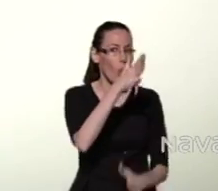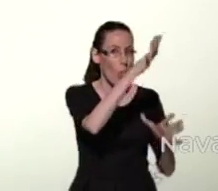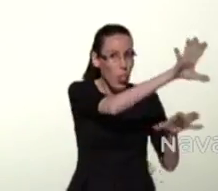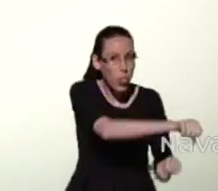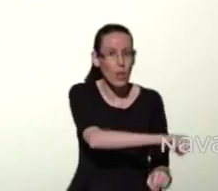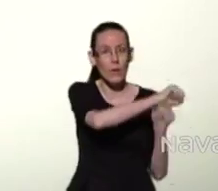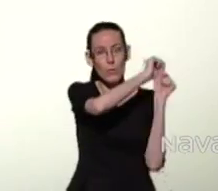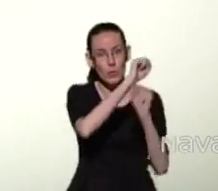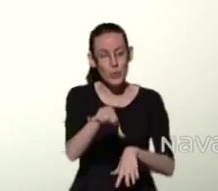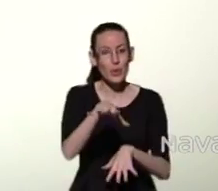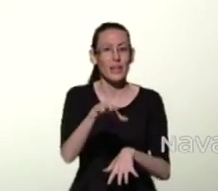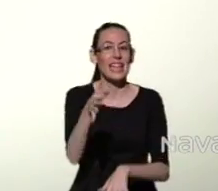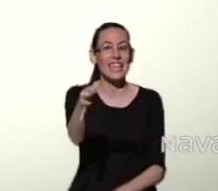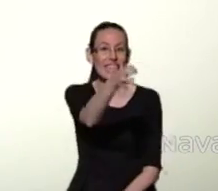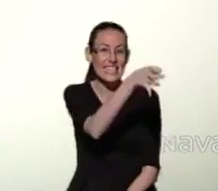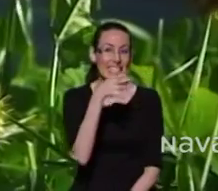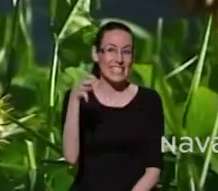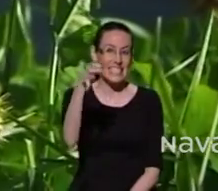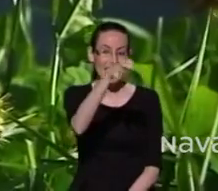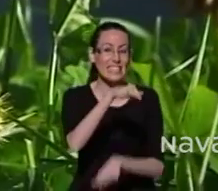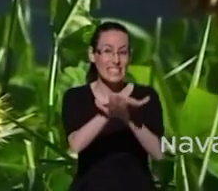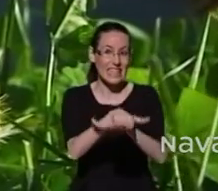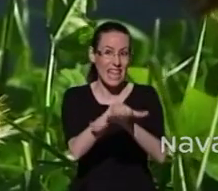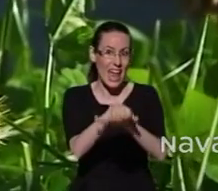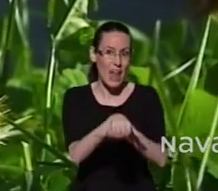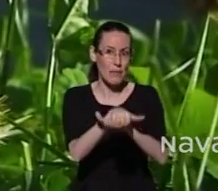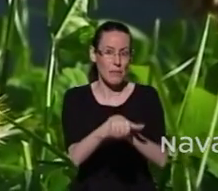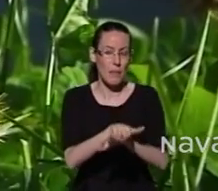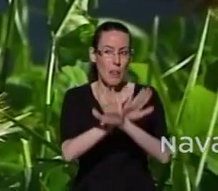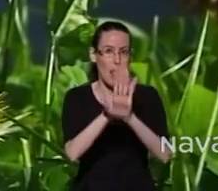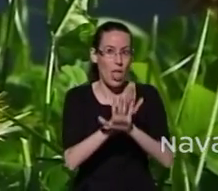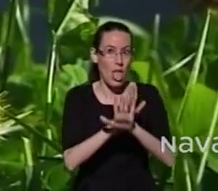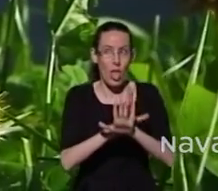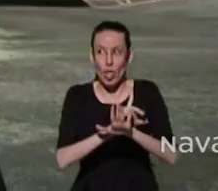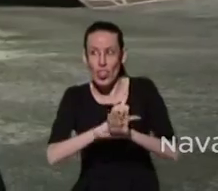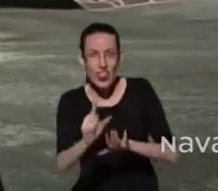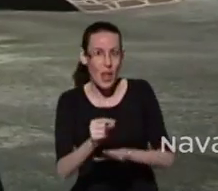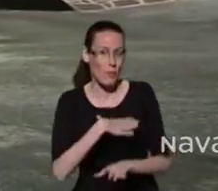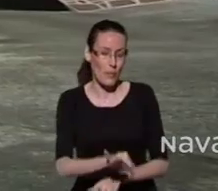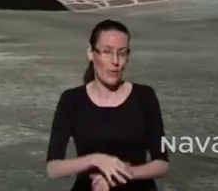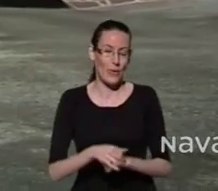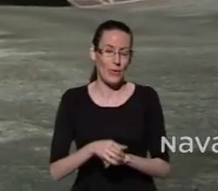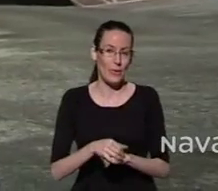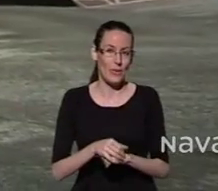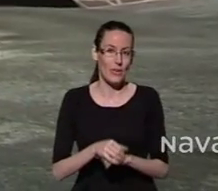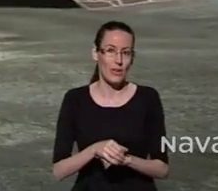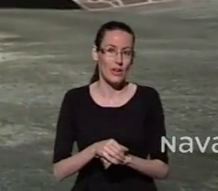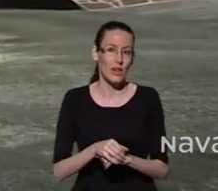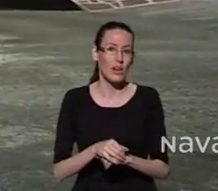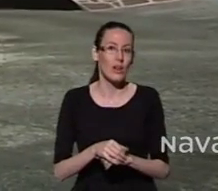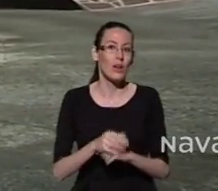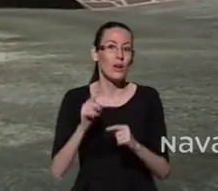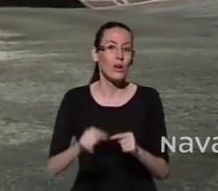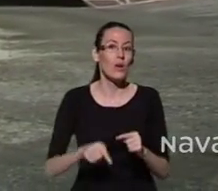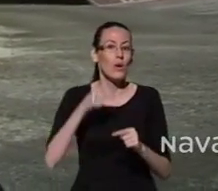una temporada y consiguió salir de allí. Y posteriormente llegó a ser corregidor de Guayaquil